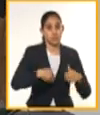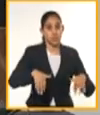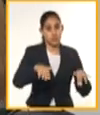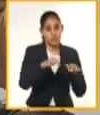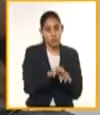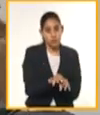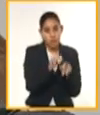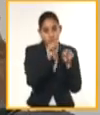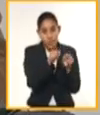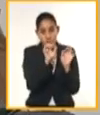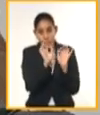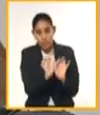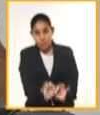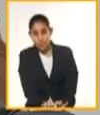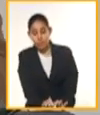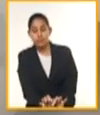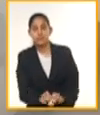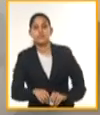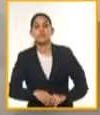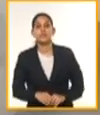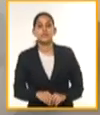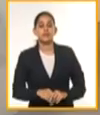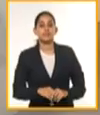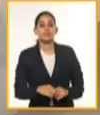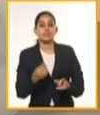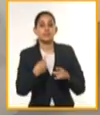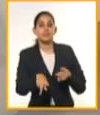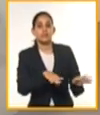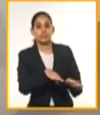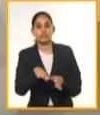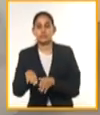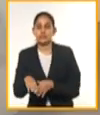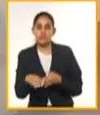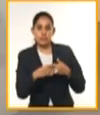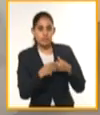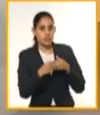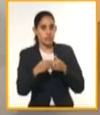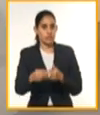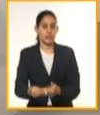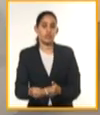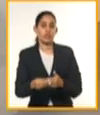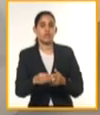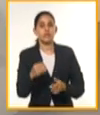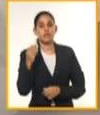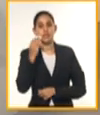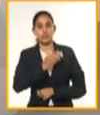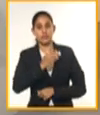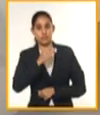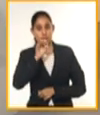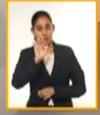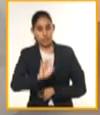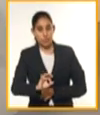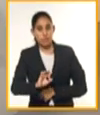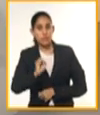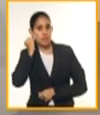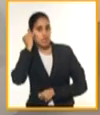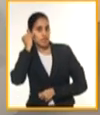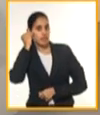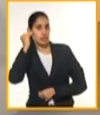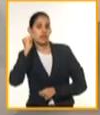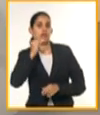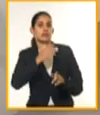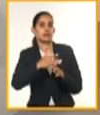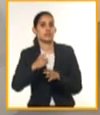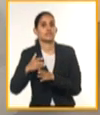los que lo hicieron. Ahora, la líder del partido de la ultraderecha, que tiene ideas, por supuesto,